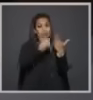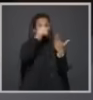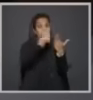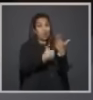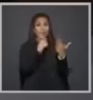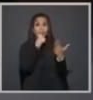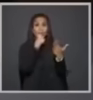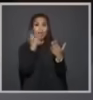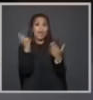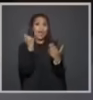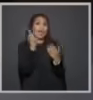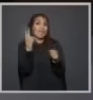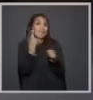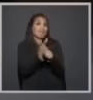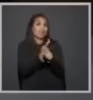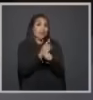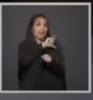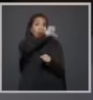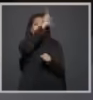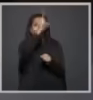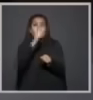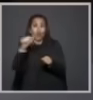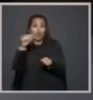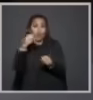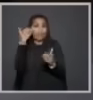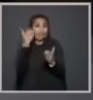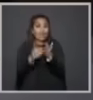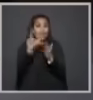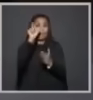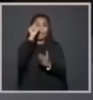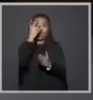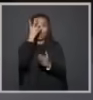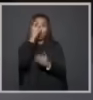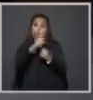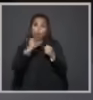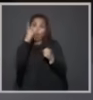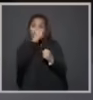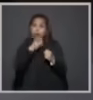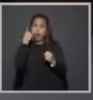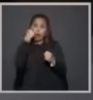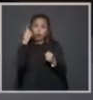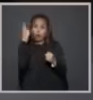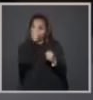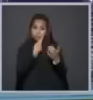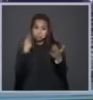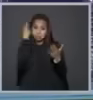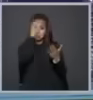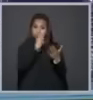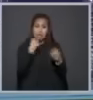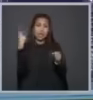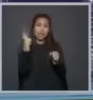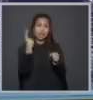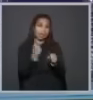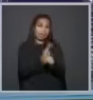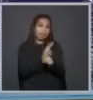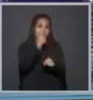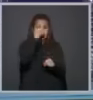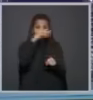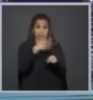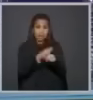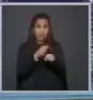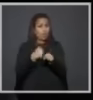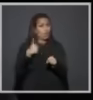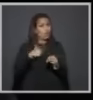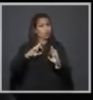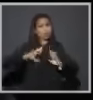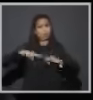qué sucedió en todo el país en las últimas 24 horas y vamos a tomar decisiones. No voy a delegar